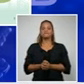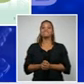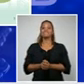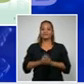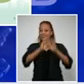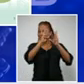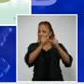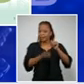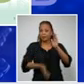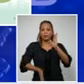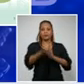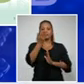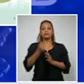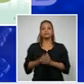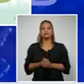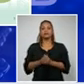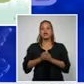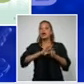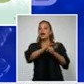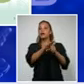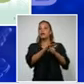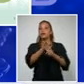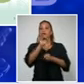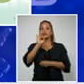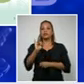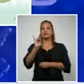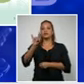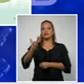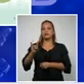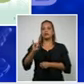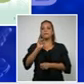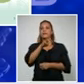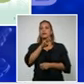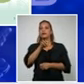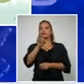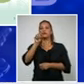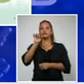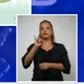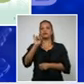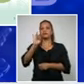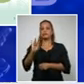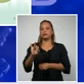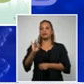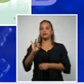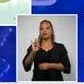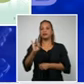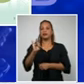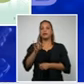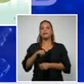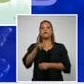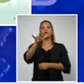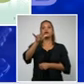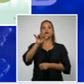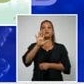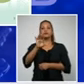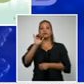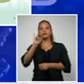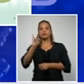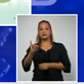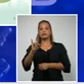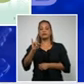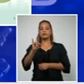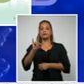elevada. Arroyo Naranjo 79, Marianao 67, Boyero 56,